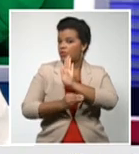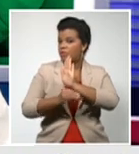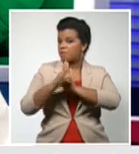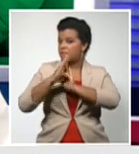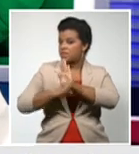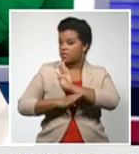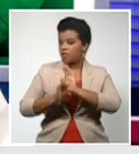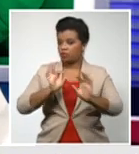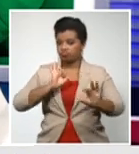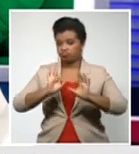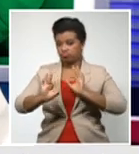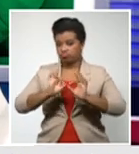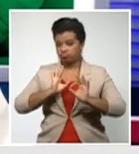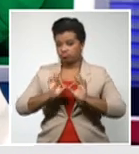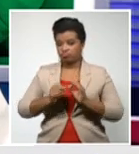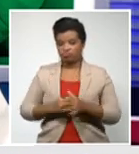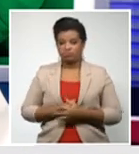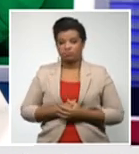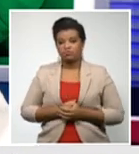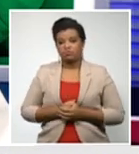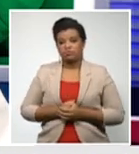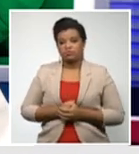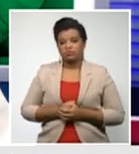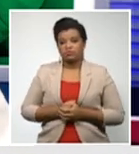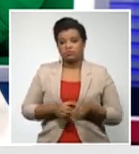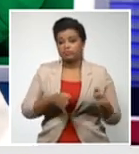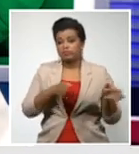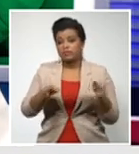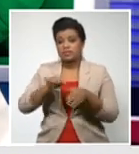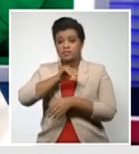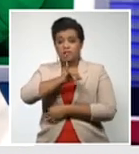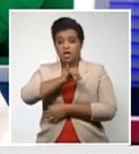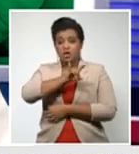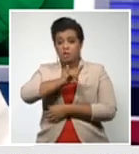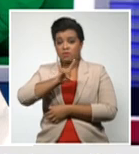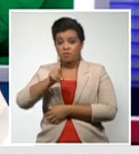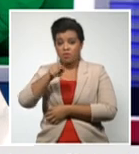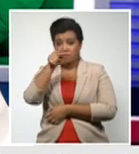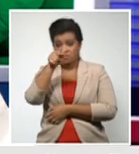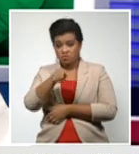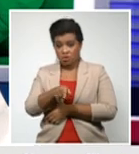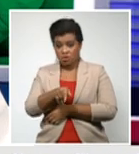protección. De los 699 casos autóctonos,